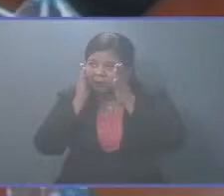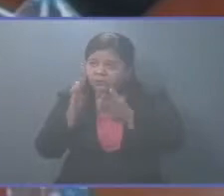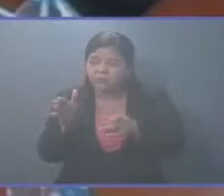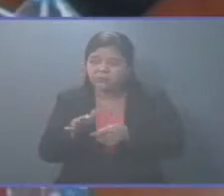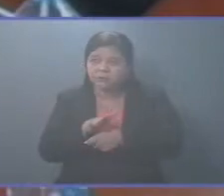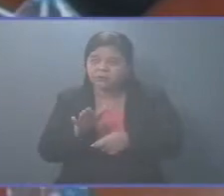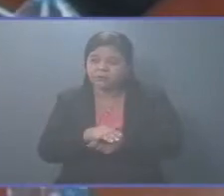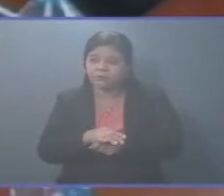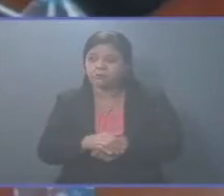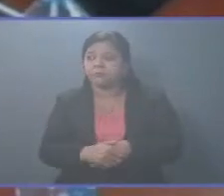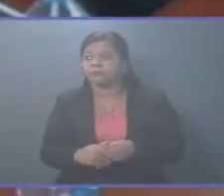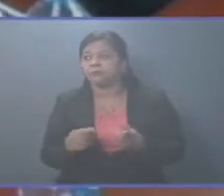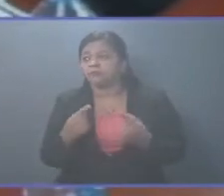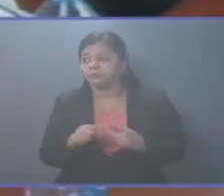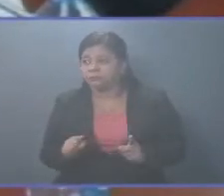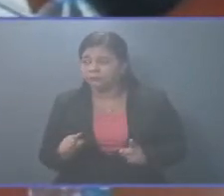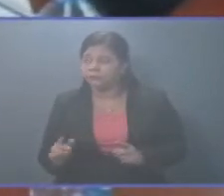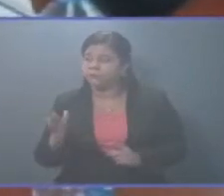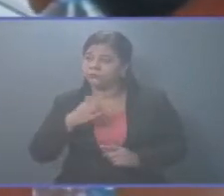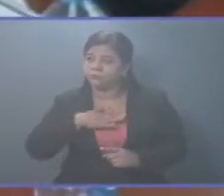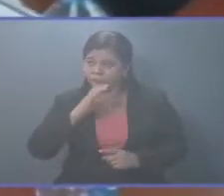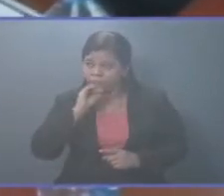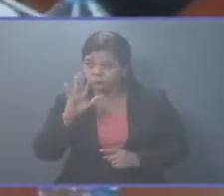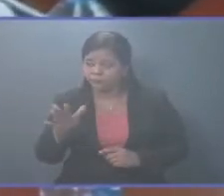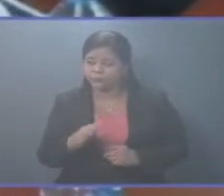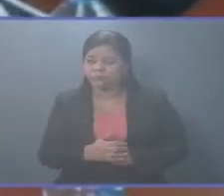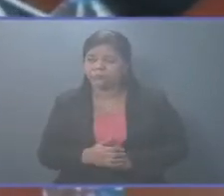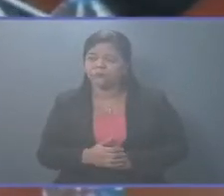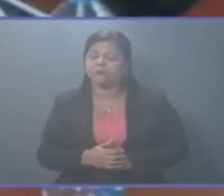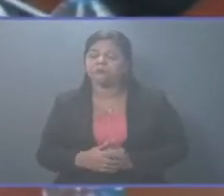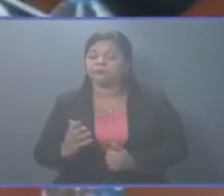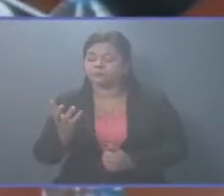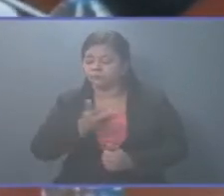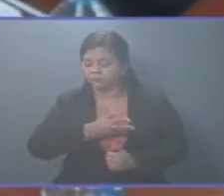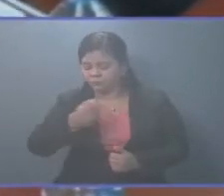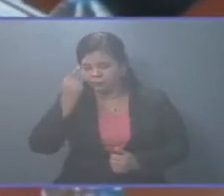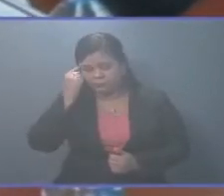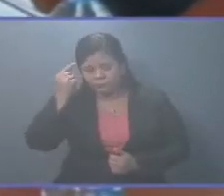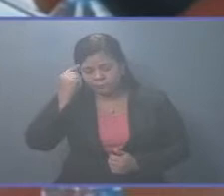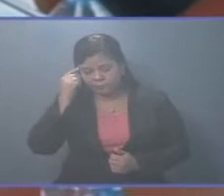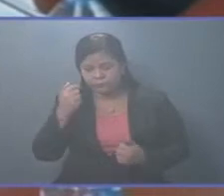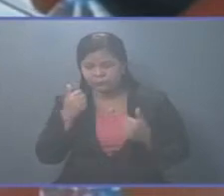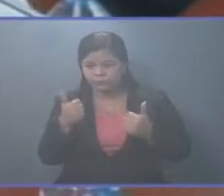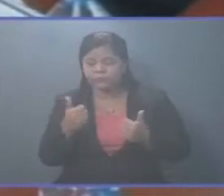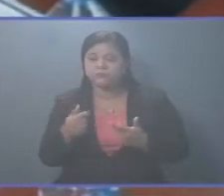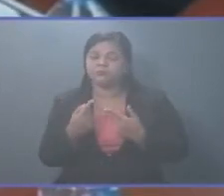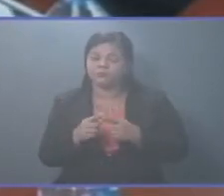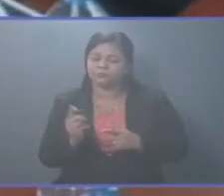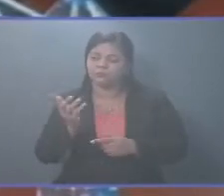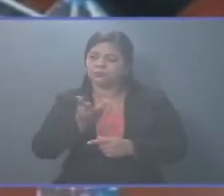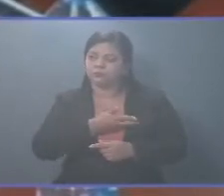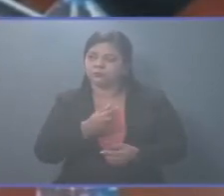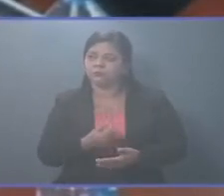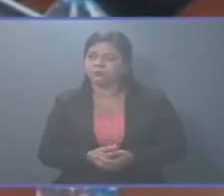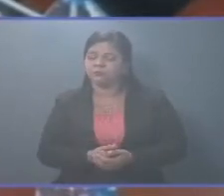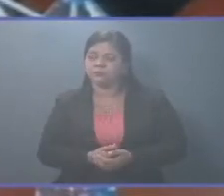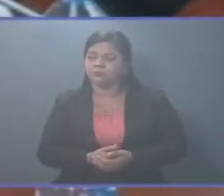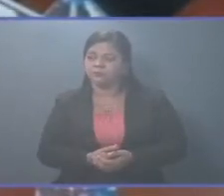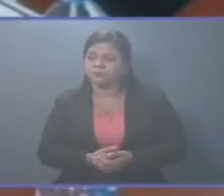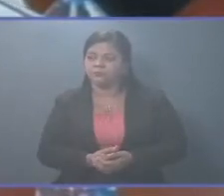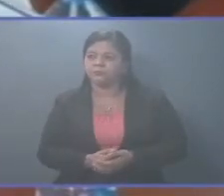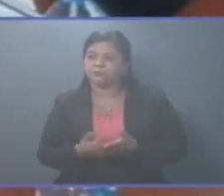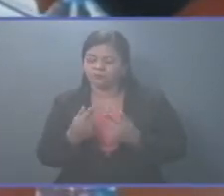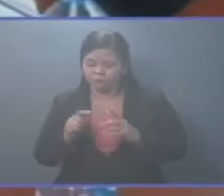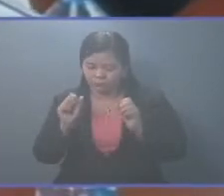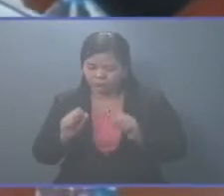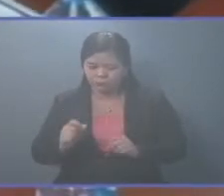necesaria. Pero como yo les menciono, pues es de pensarlo muy bien, es de poner los pies en la tierra y